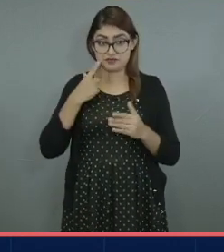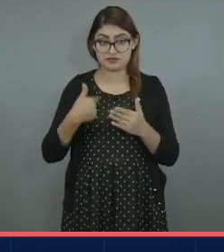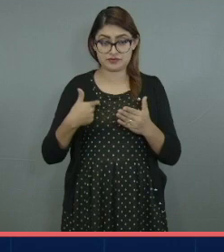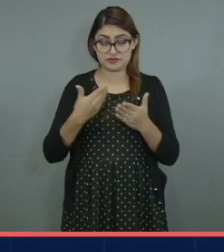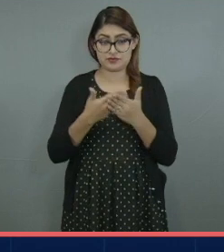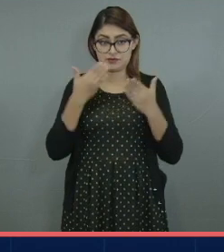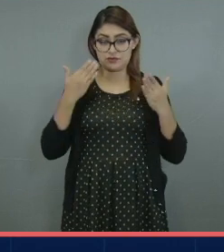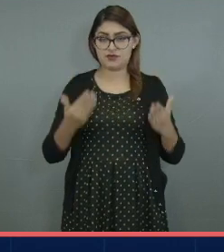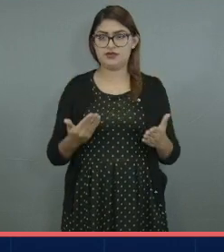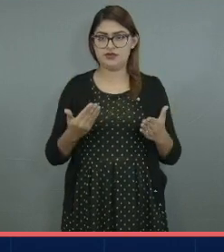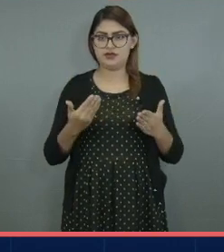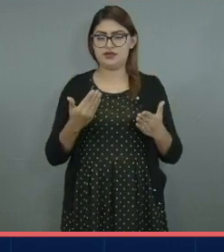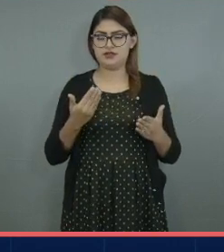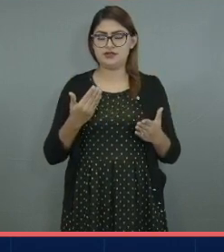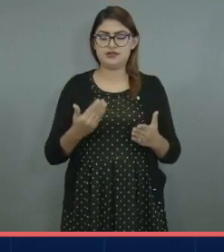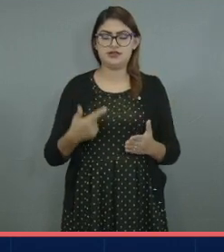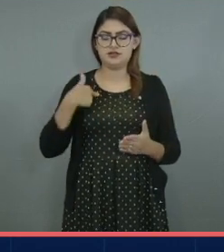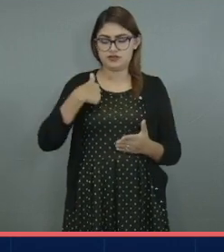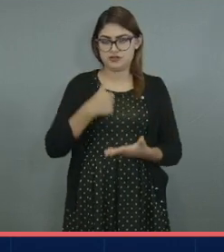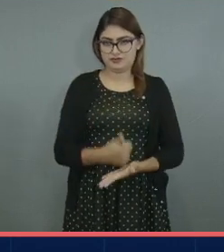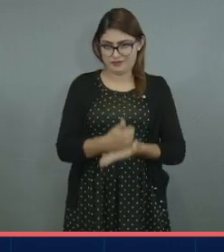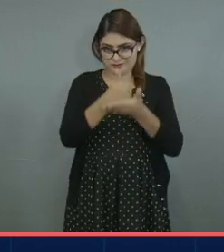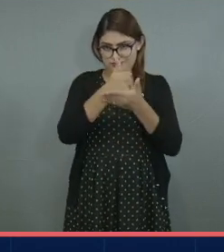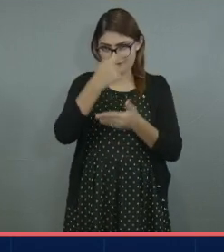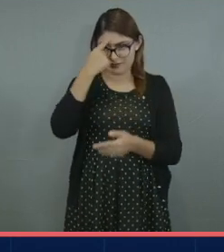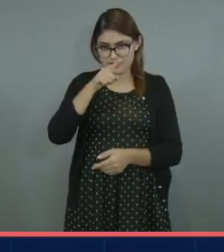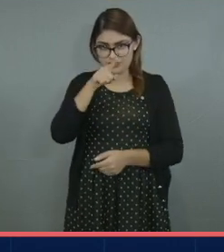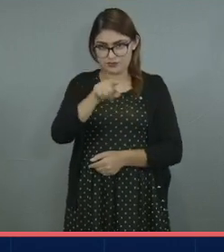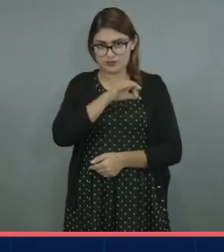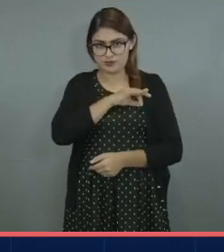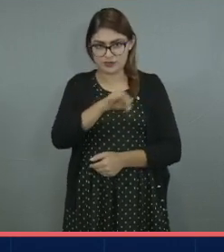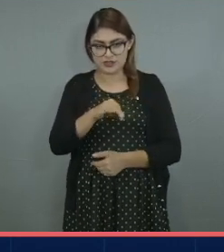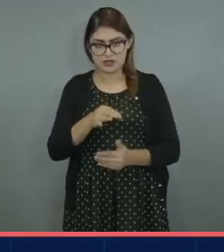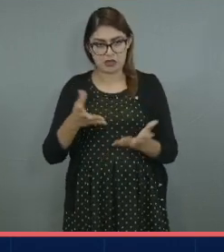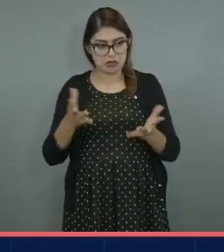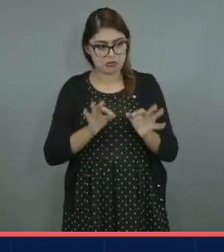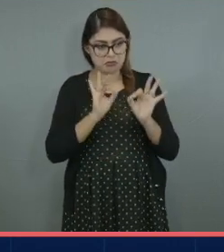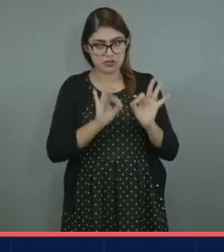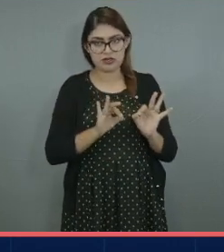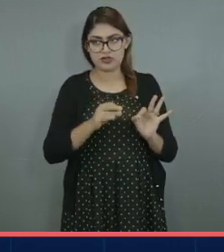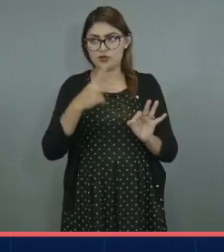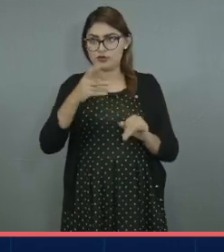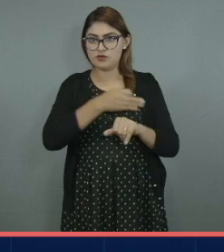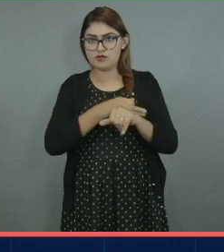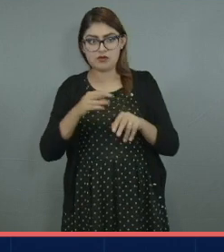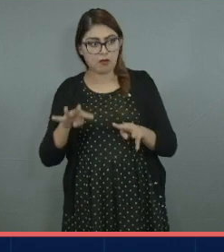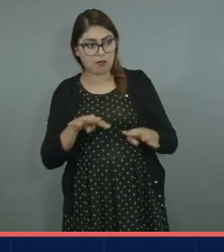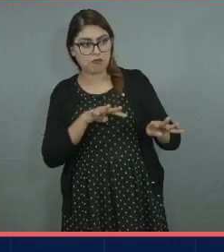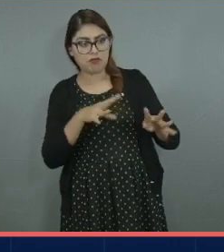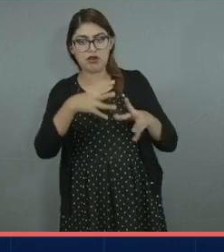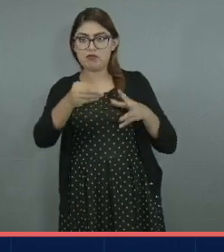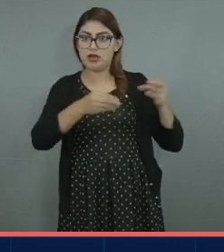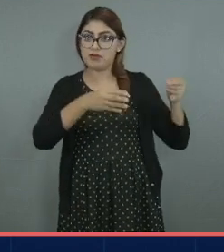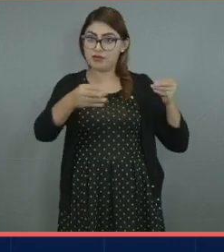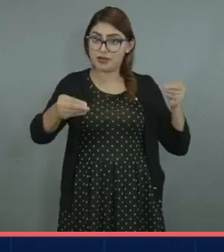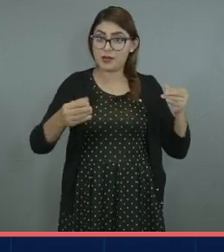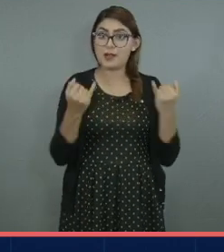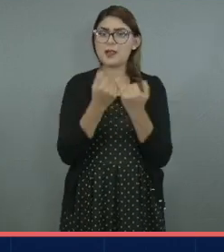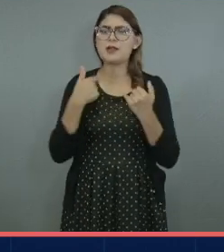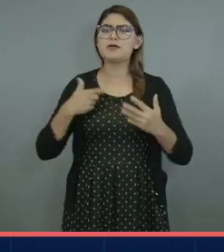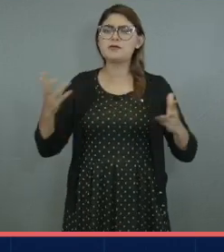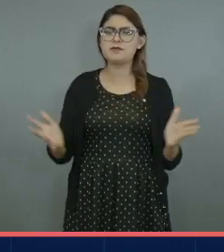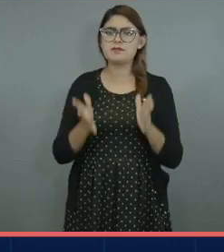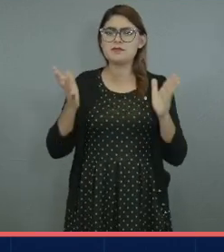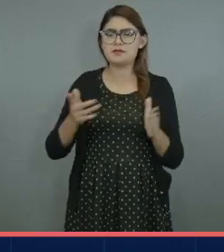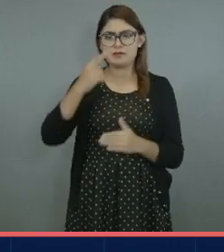que tú te conviertas en un ejemplo a seguir en tu familia para ahorrar dinero. Y es más, te invito también a que compartas con tus